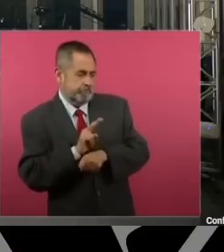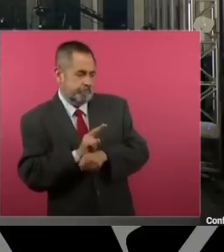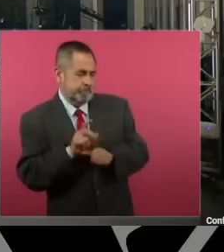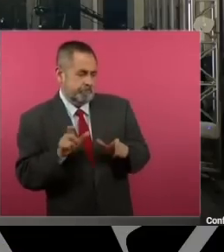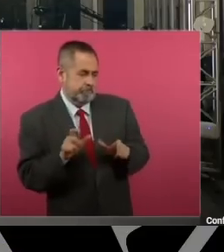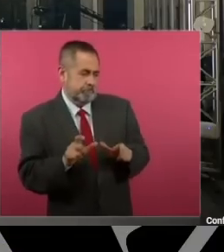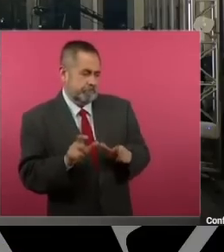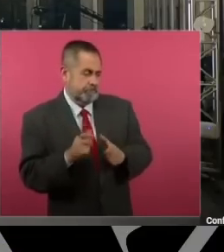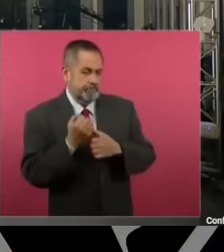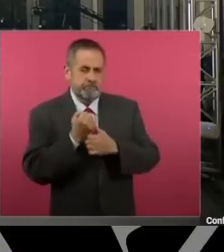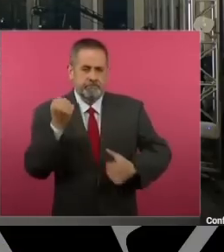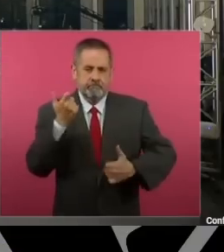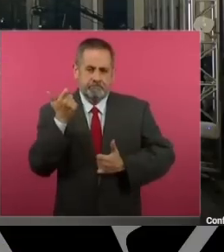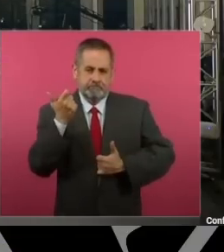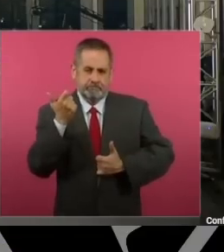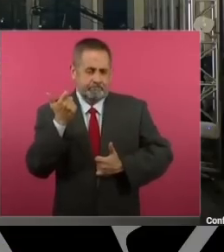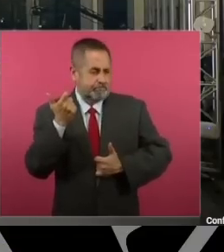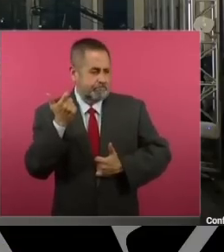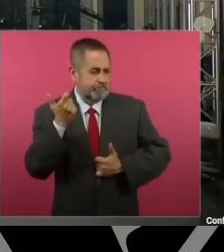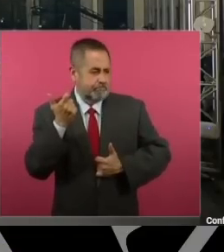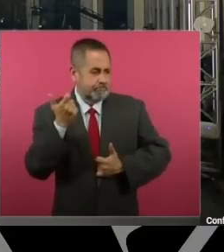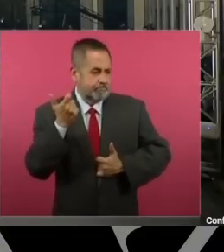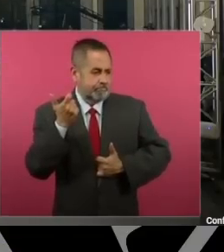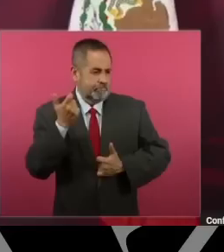con armas largas